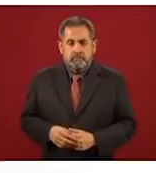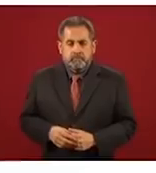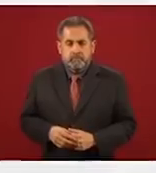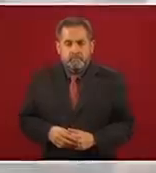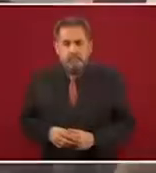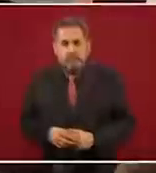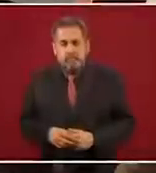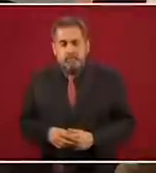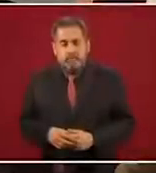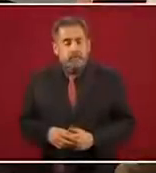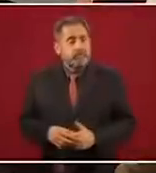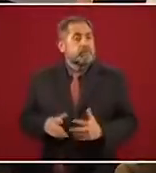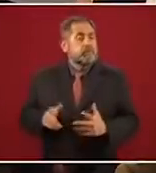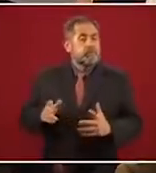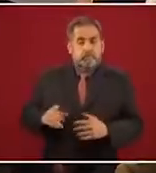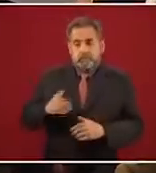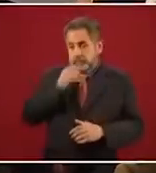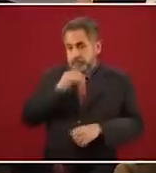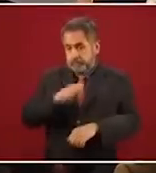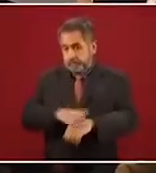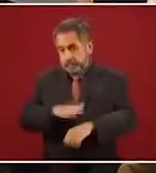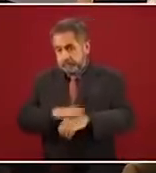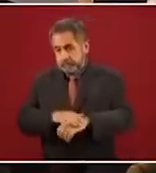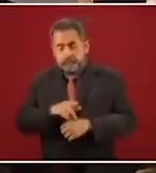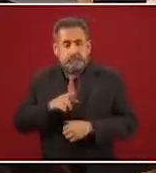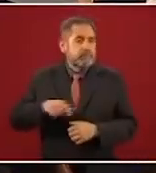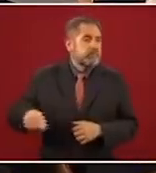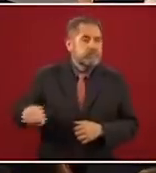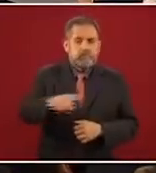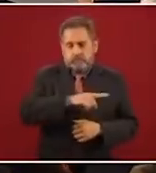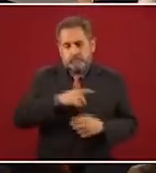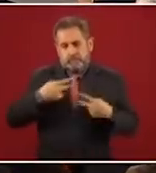Pero que se sepa, que nos ayude la gente